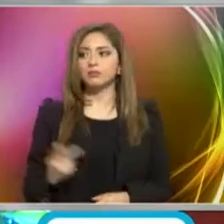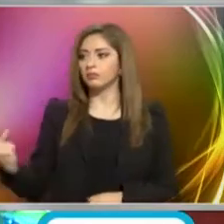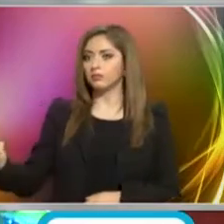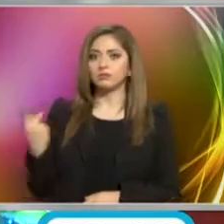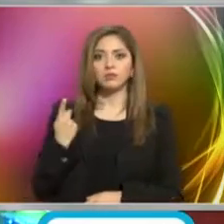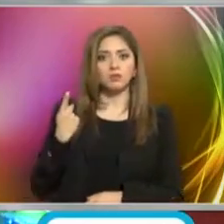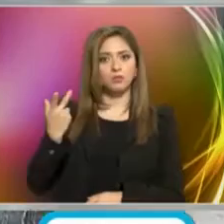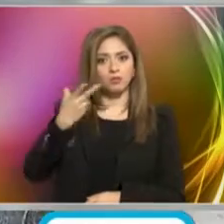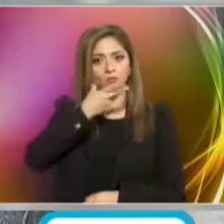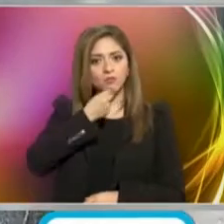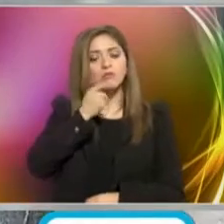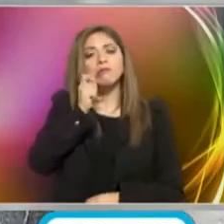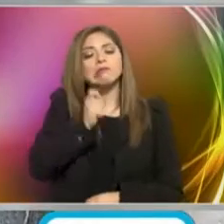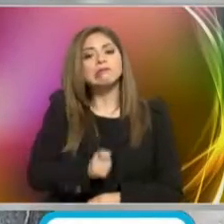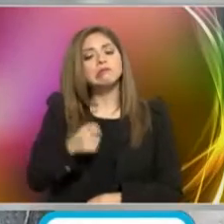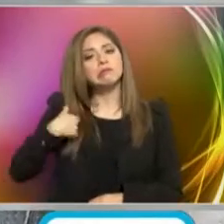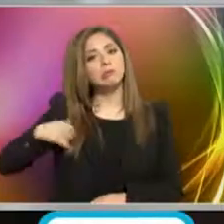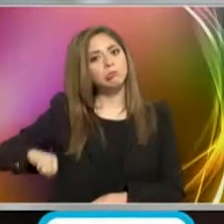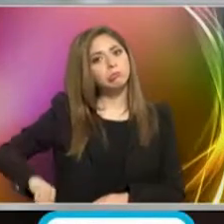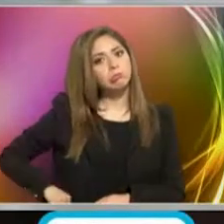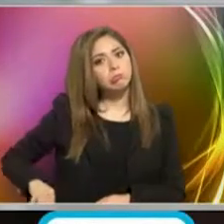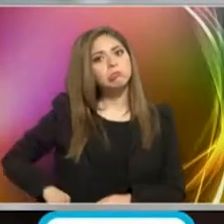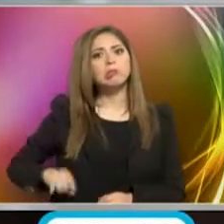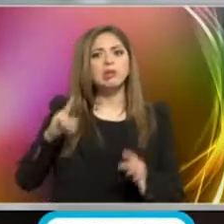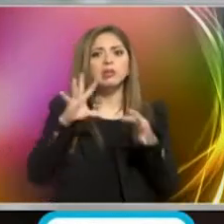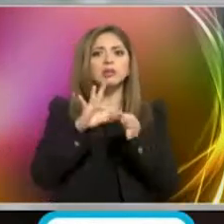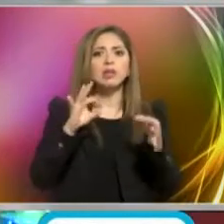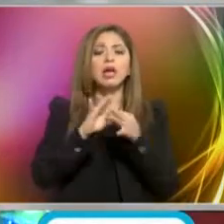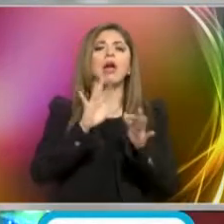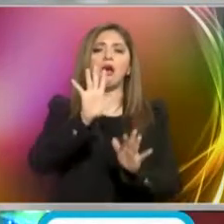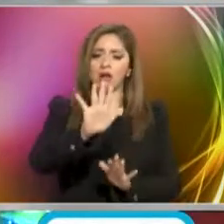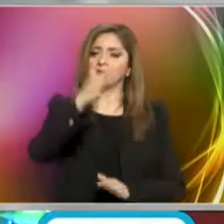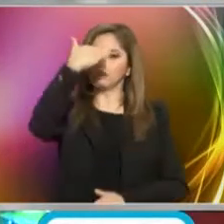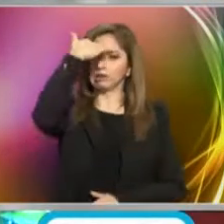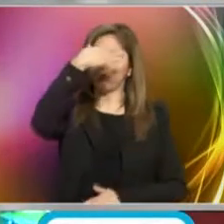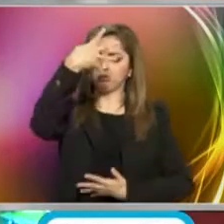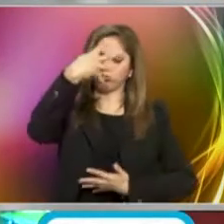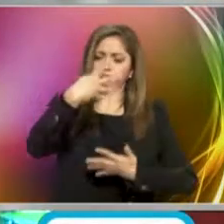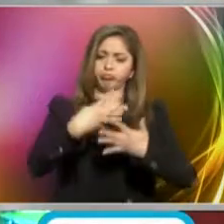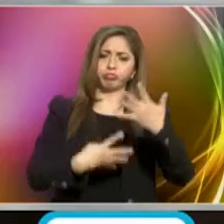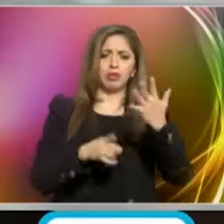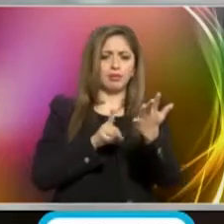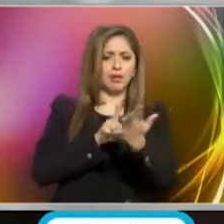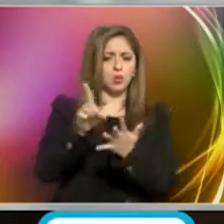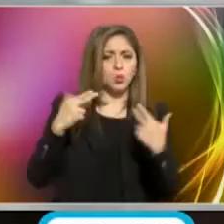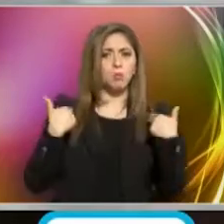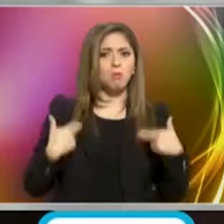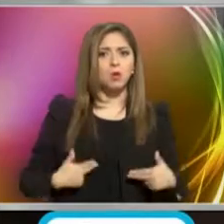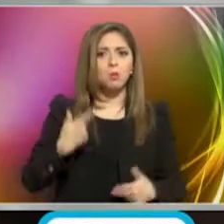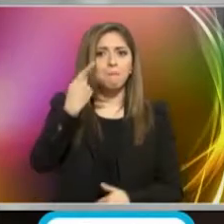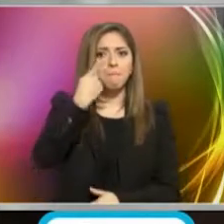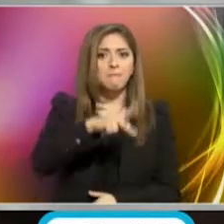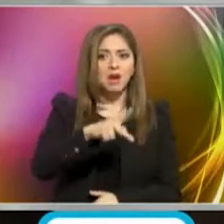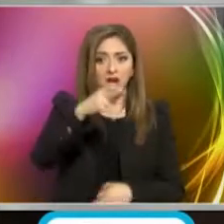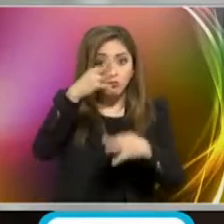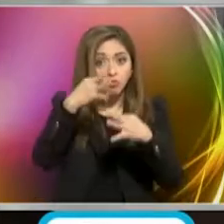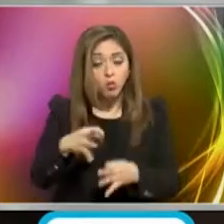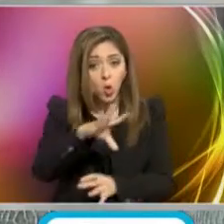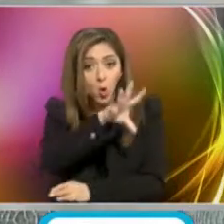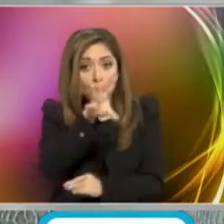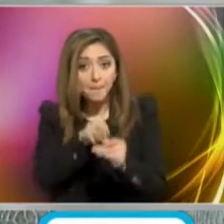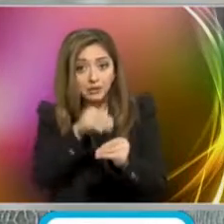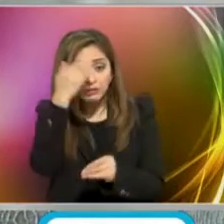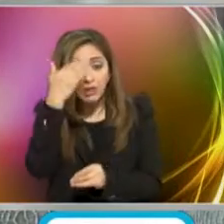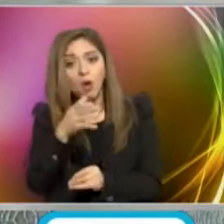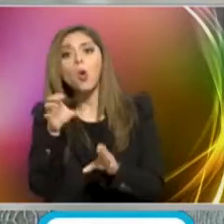conocer esto porque conversábamos previamente de que son muchos los derechos humanos, pero quizás desconocemos la totalidad de ellos y cómo